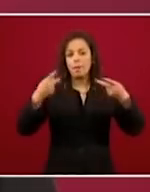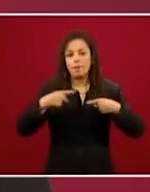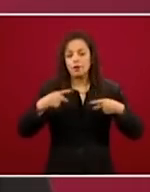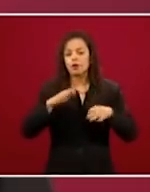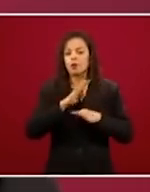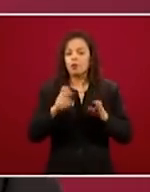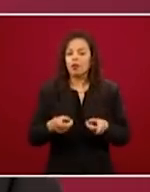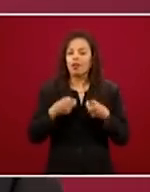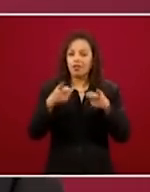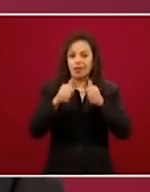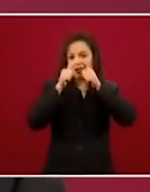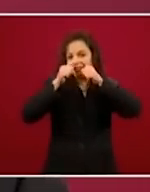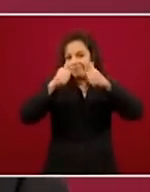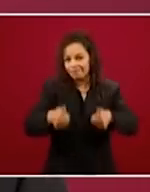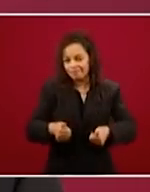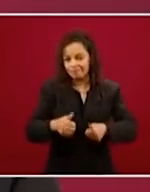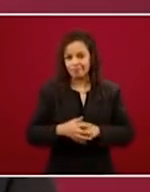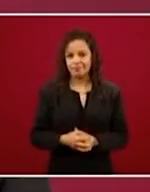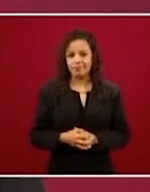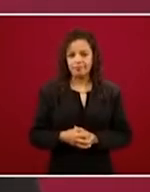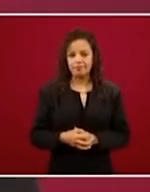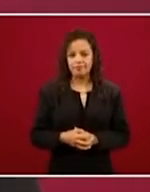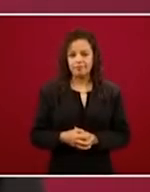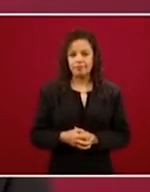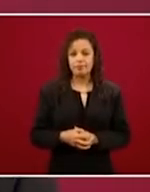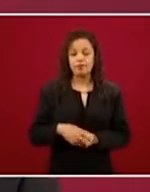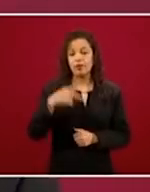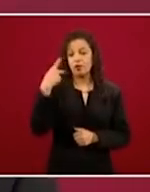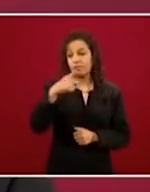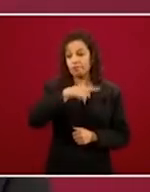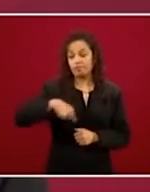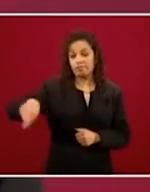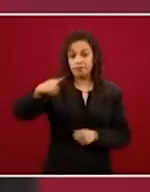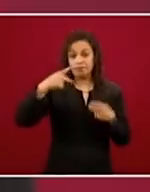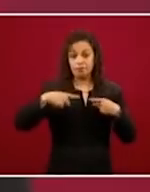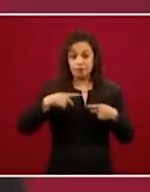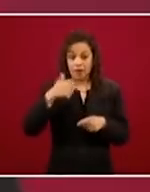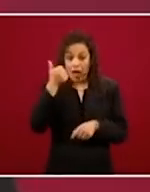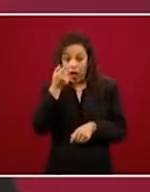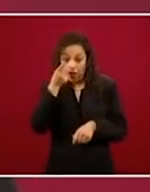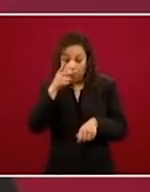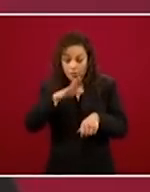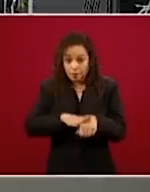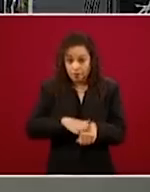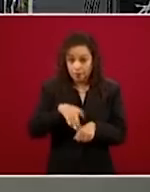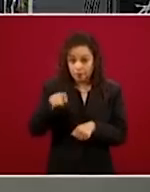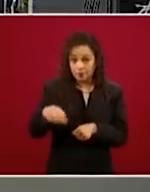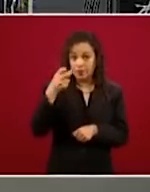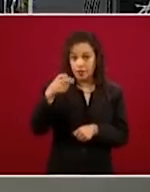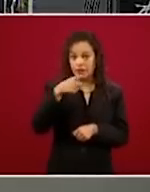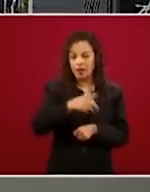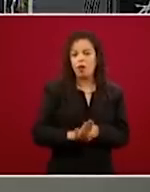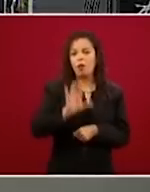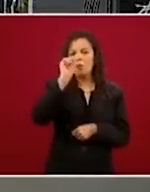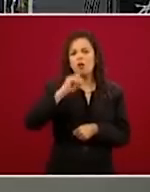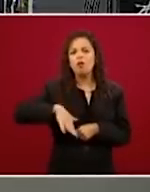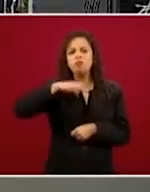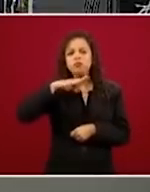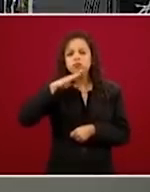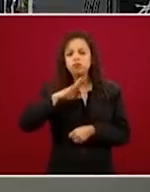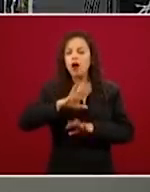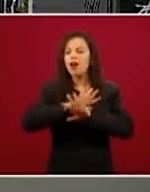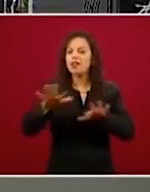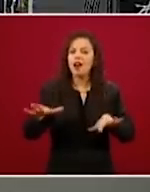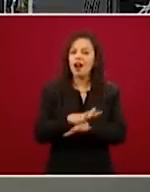de la ineficiencia administrativa en algunos casos hemos identificado que no era casual que no era accidental es decir